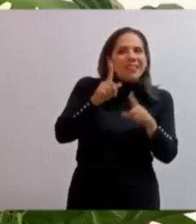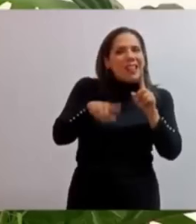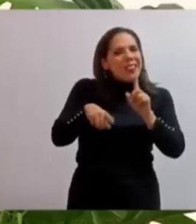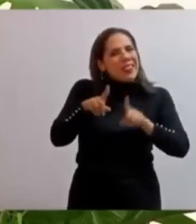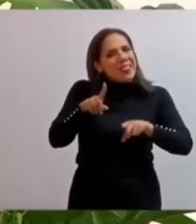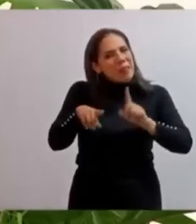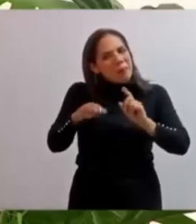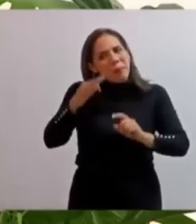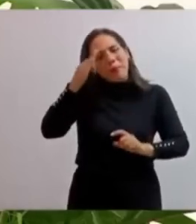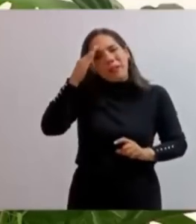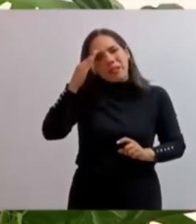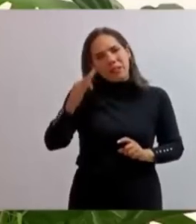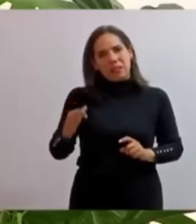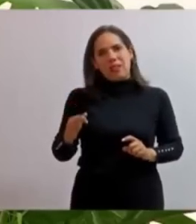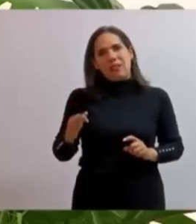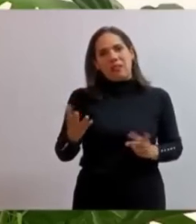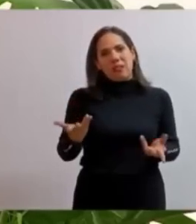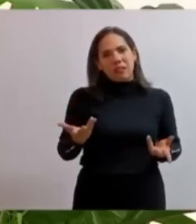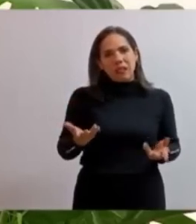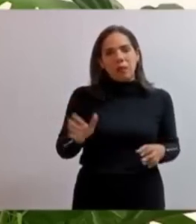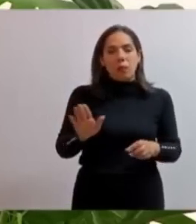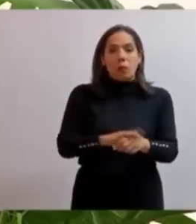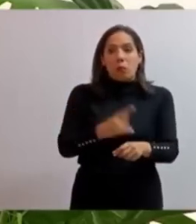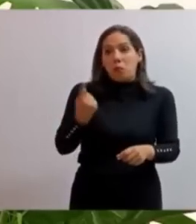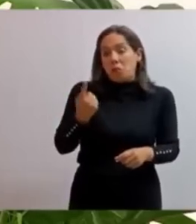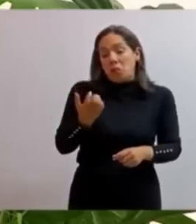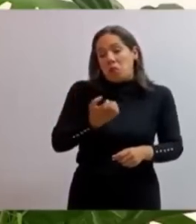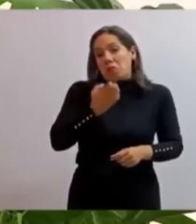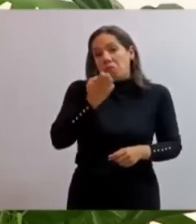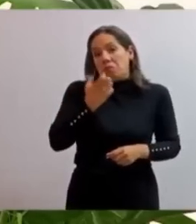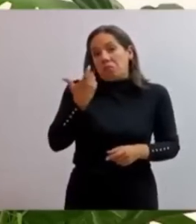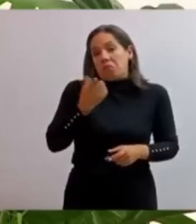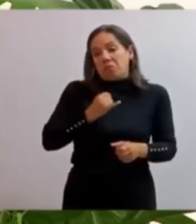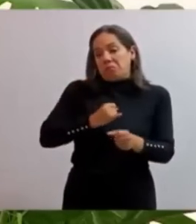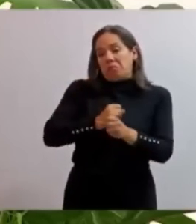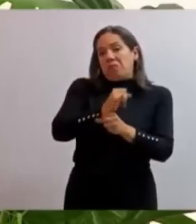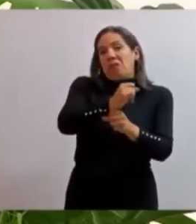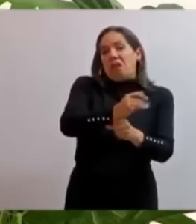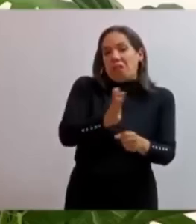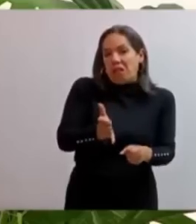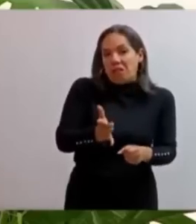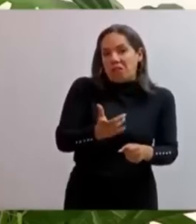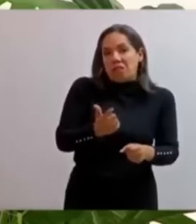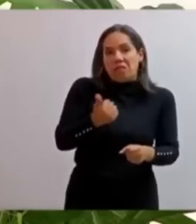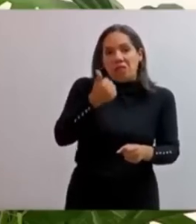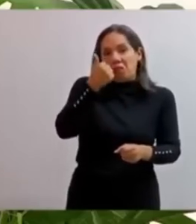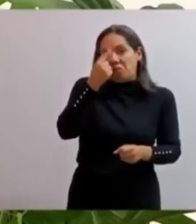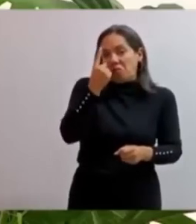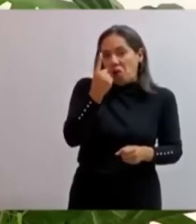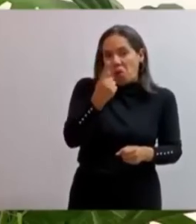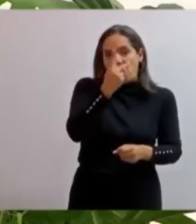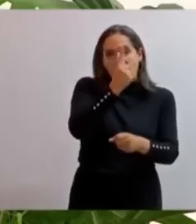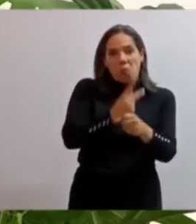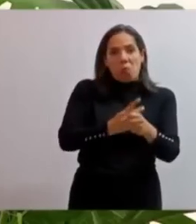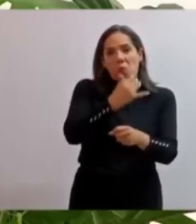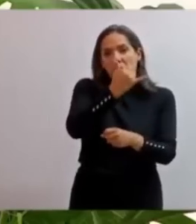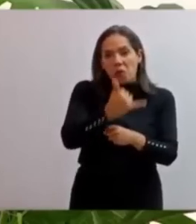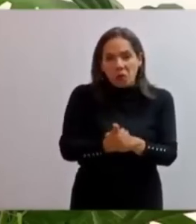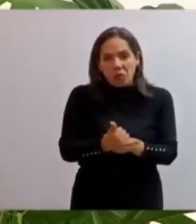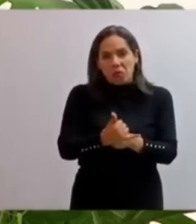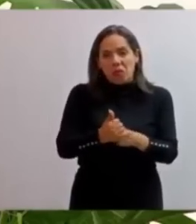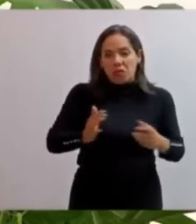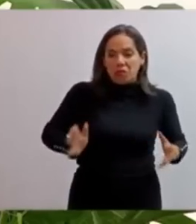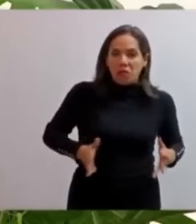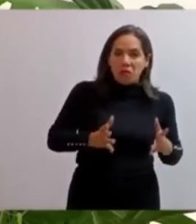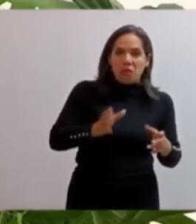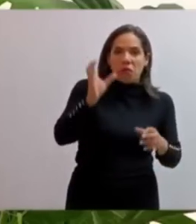de escuelas que decidieron que su proyecto central durante todo el año iba a ser el tema de fomentar